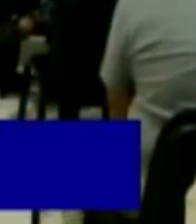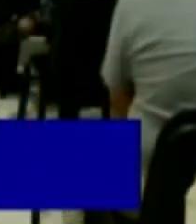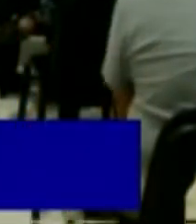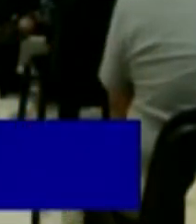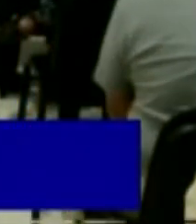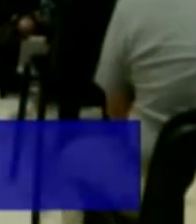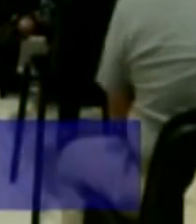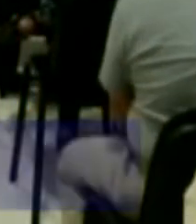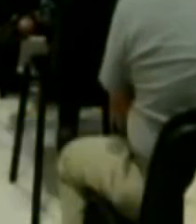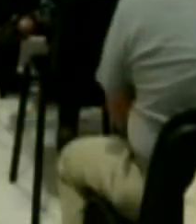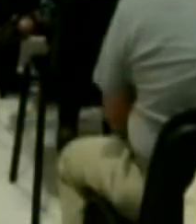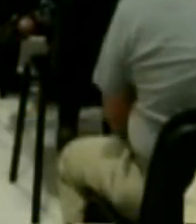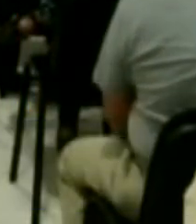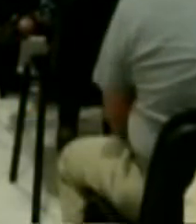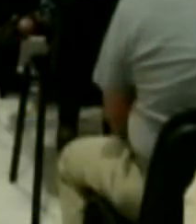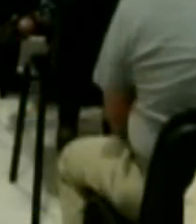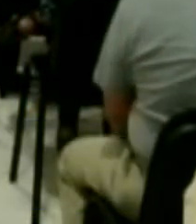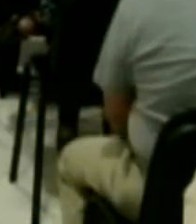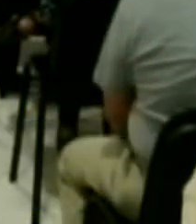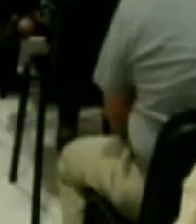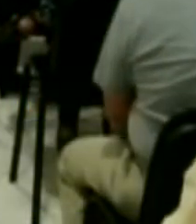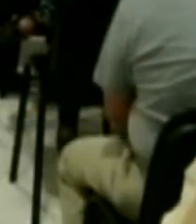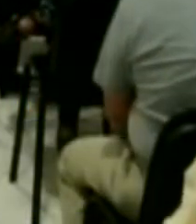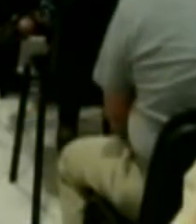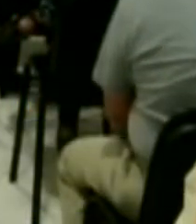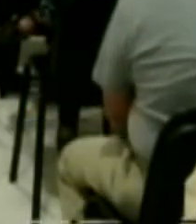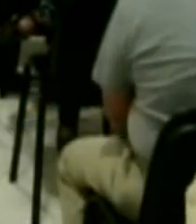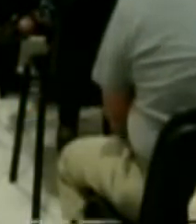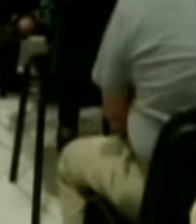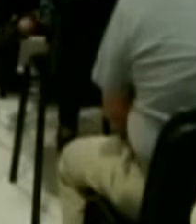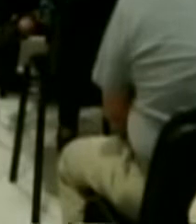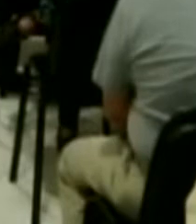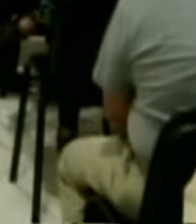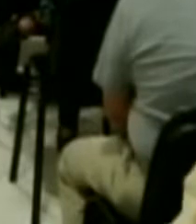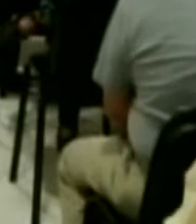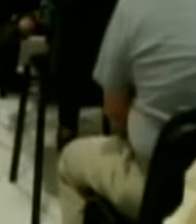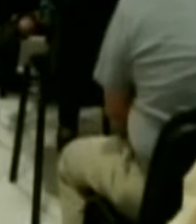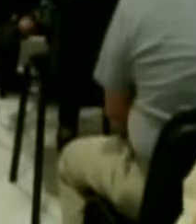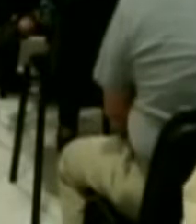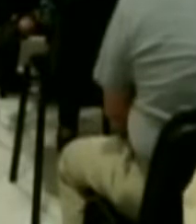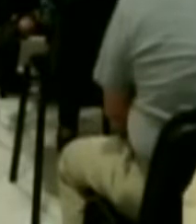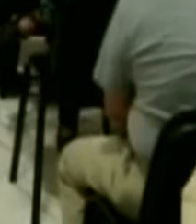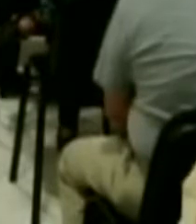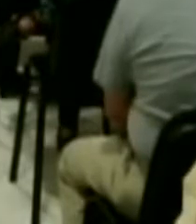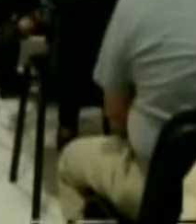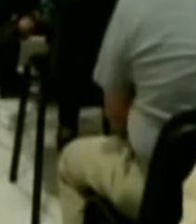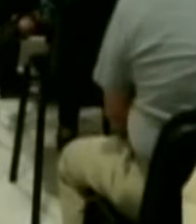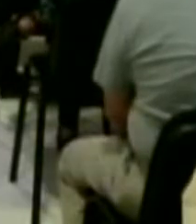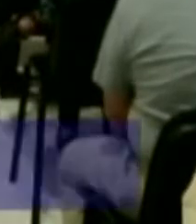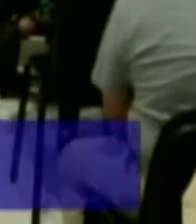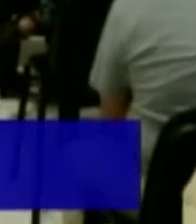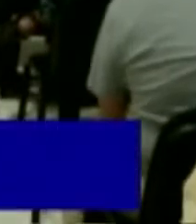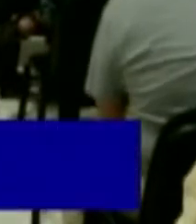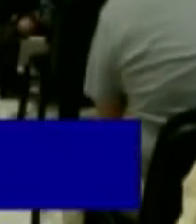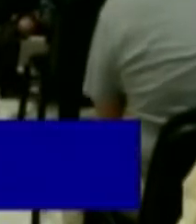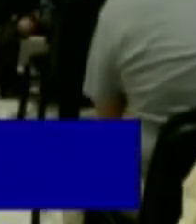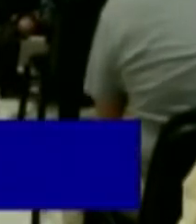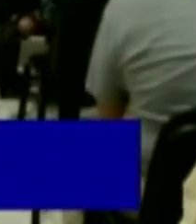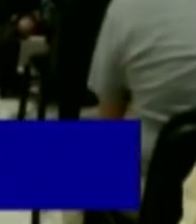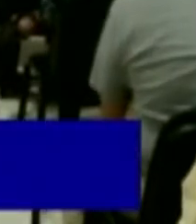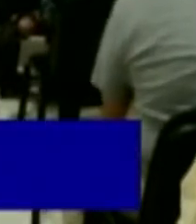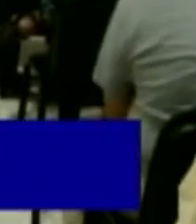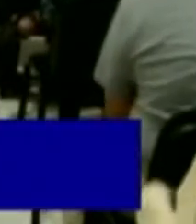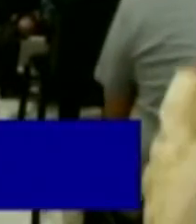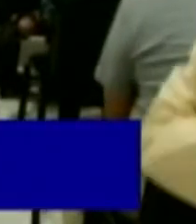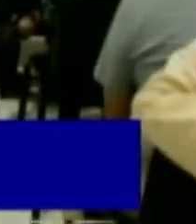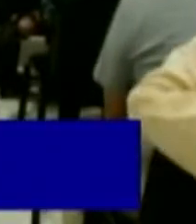La batalla por los derechos de las mujeres es de una larga data, y ninguno de nosotros y nosotras debe apoyar todo aquello que